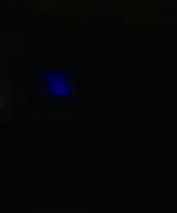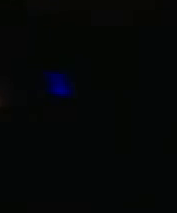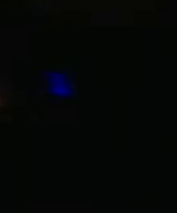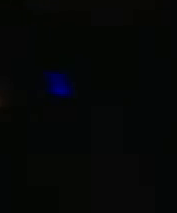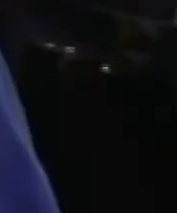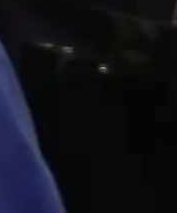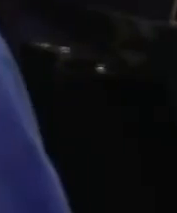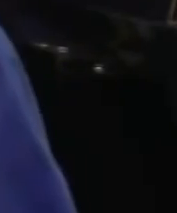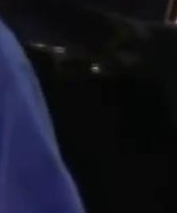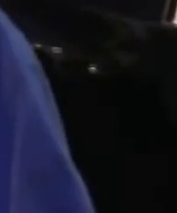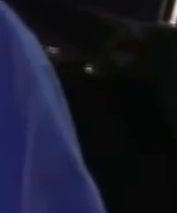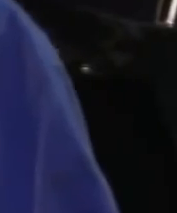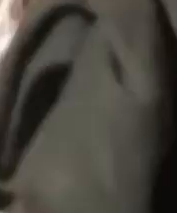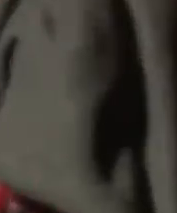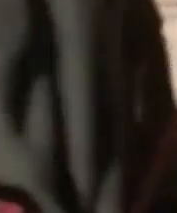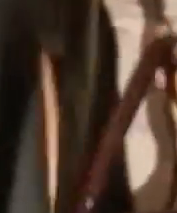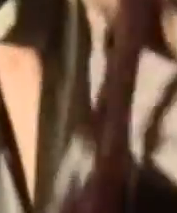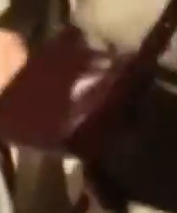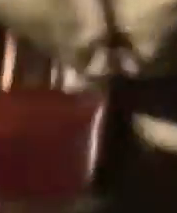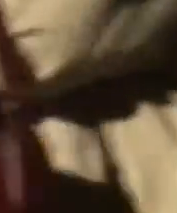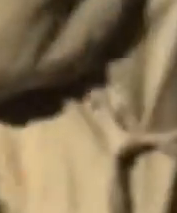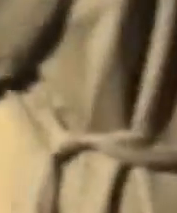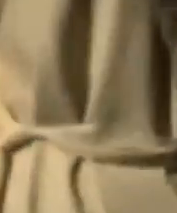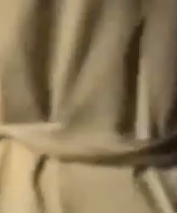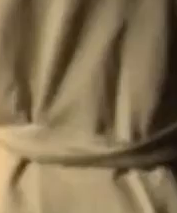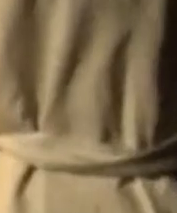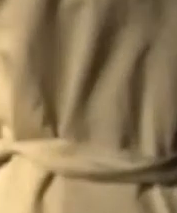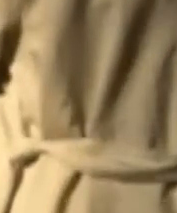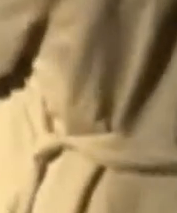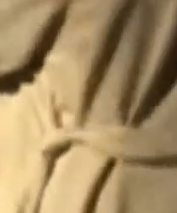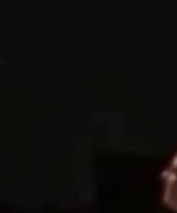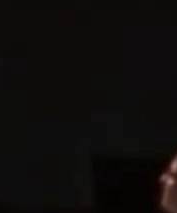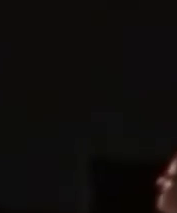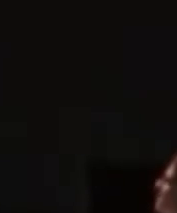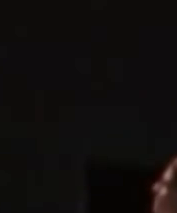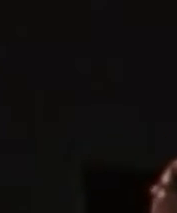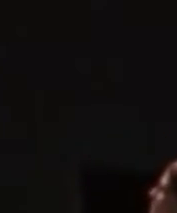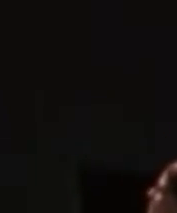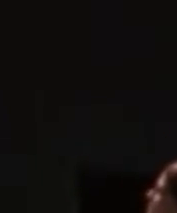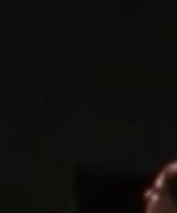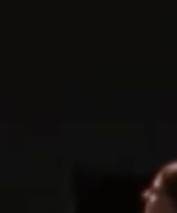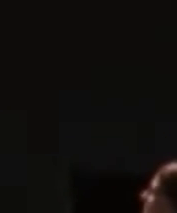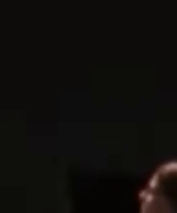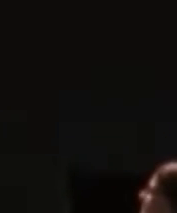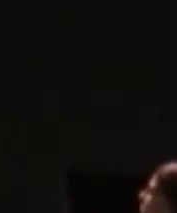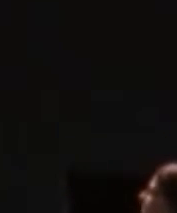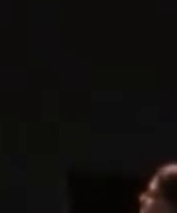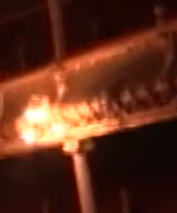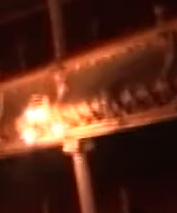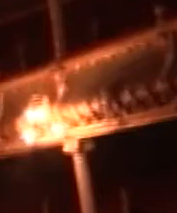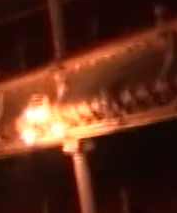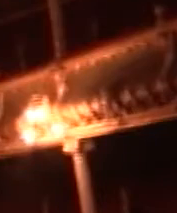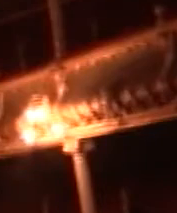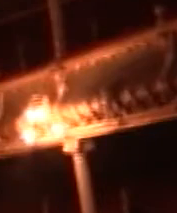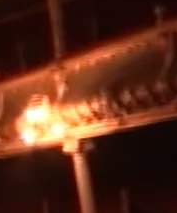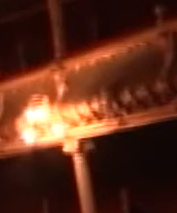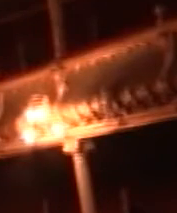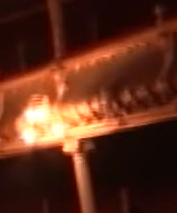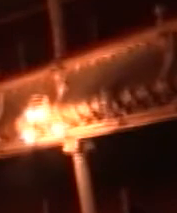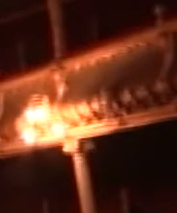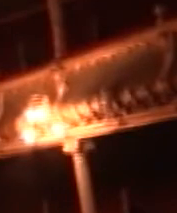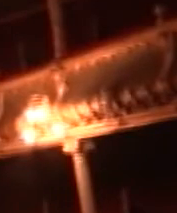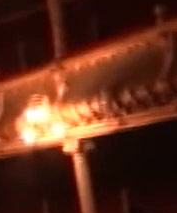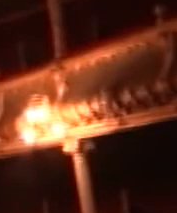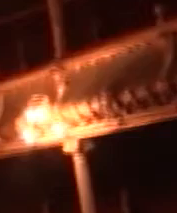Cada espectáculo, cada obra de teatro, cada ópera, se requiere su propia escenografía. El corazón de